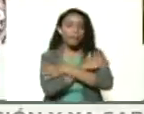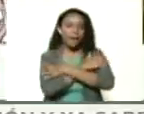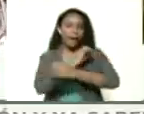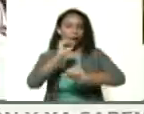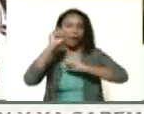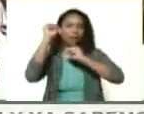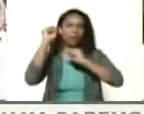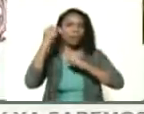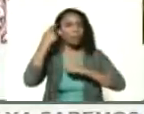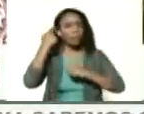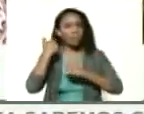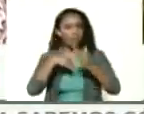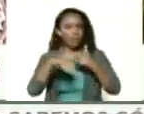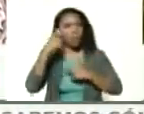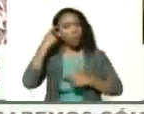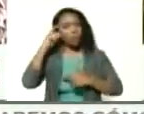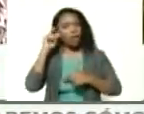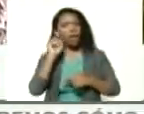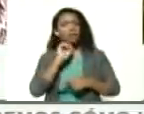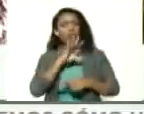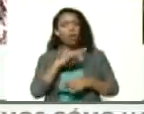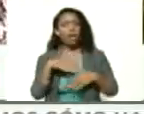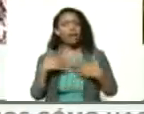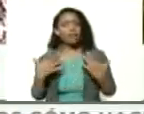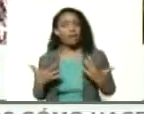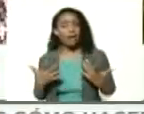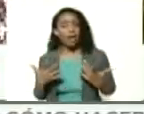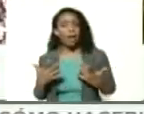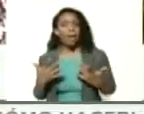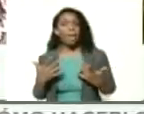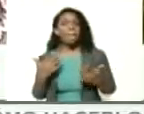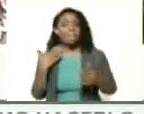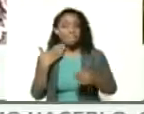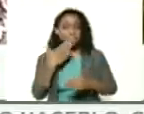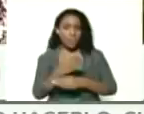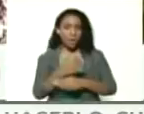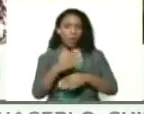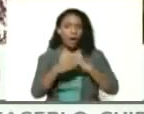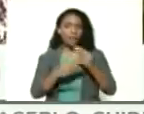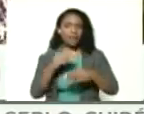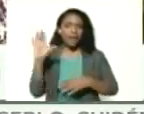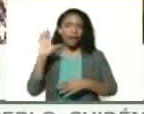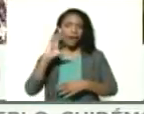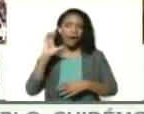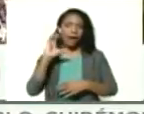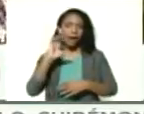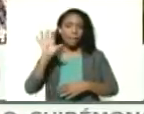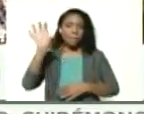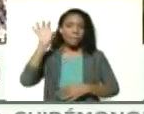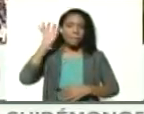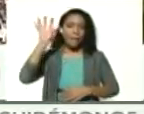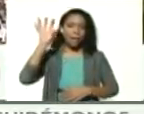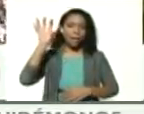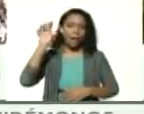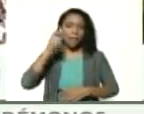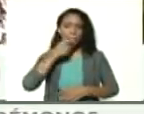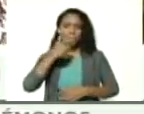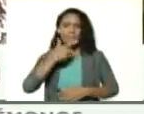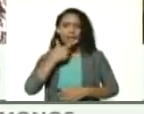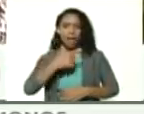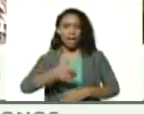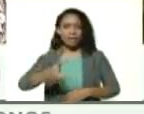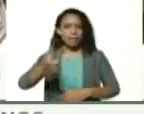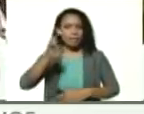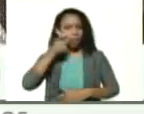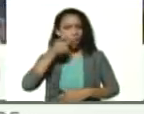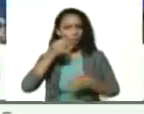Bueno, vamos a recordar la historia y vamos a tener a Caracas patriota, bella y segura,